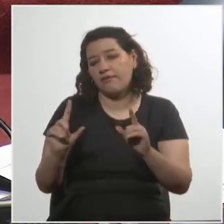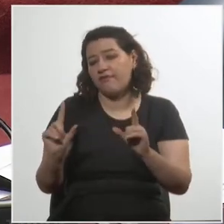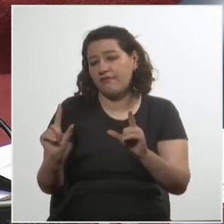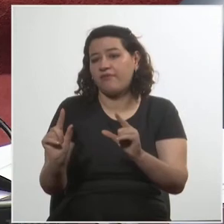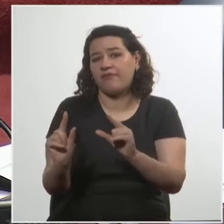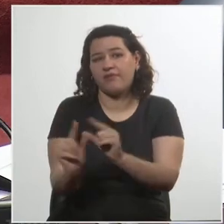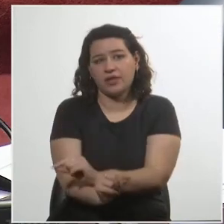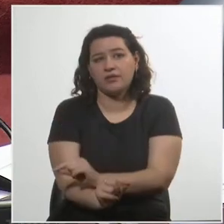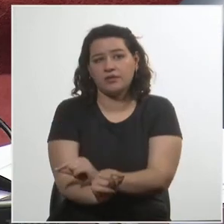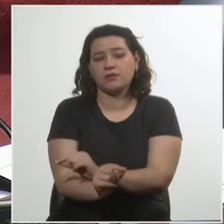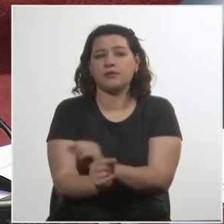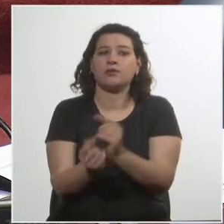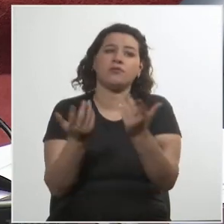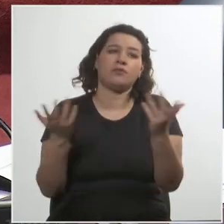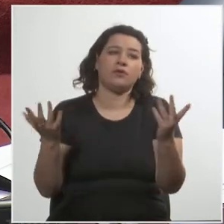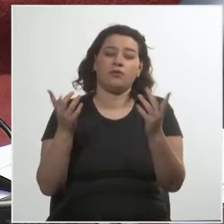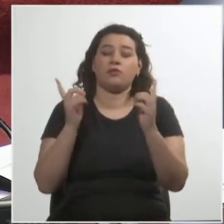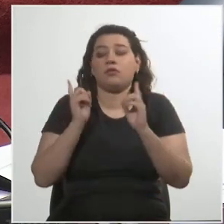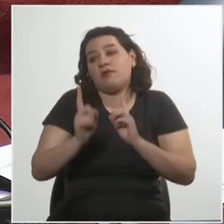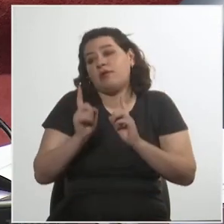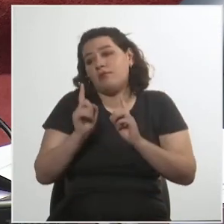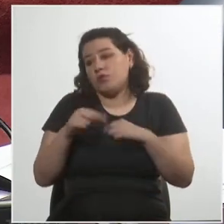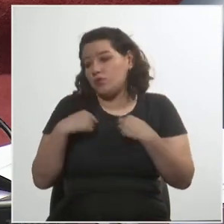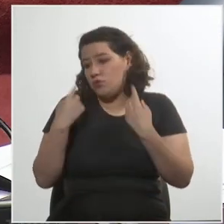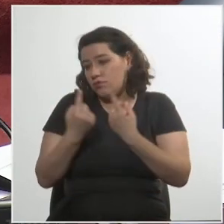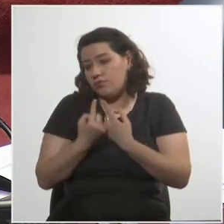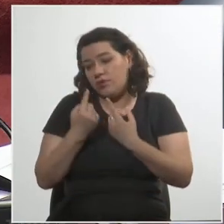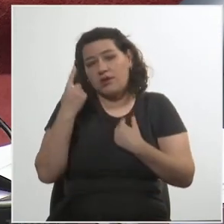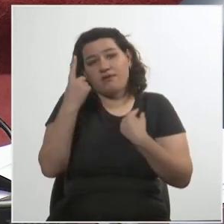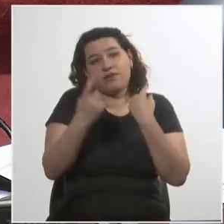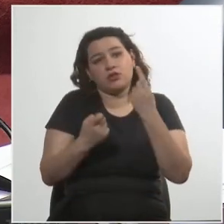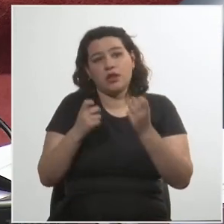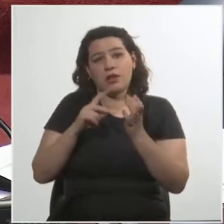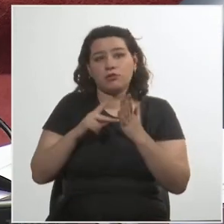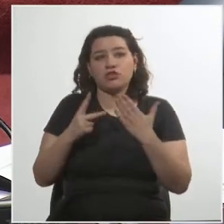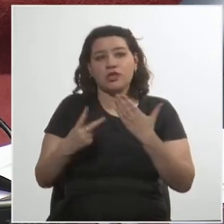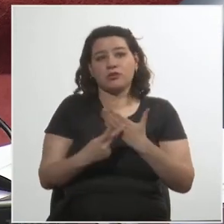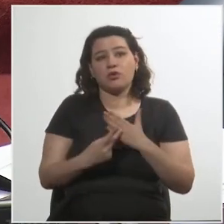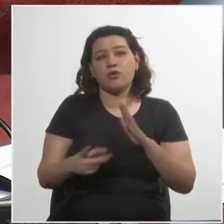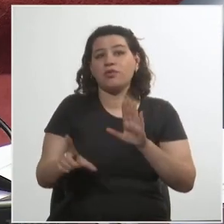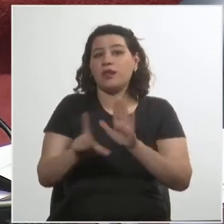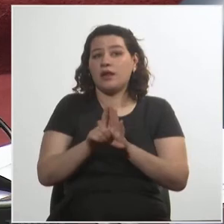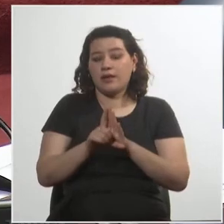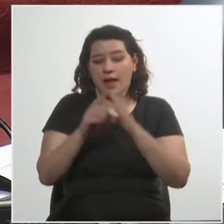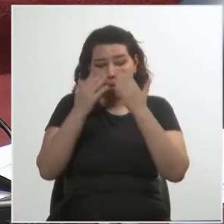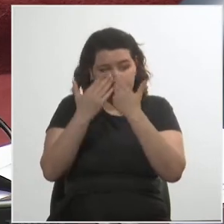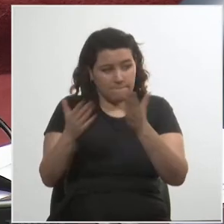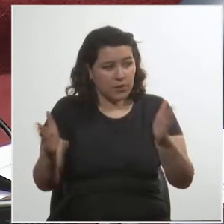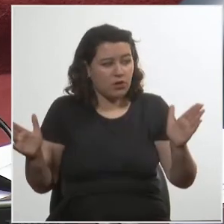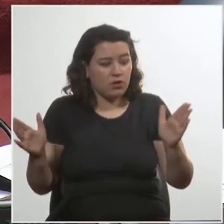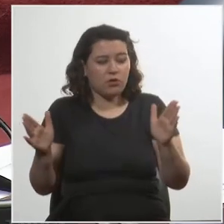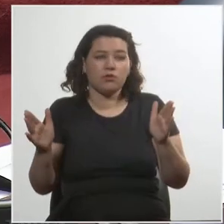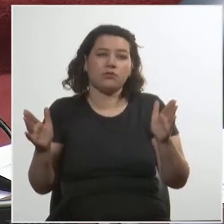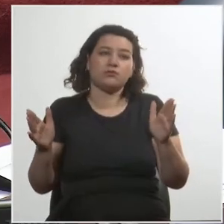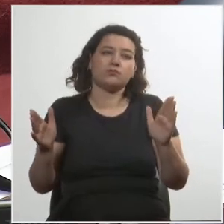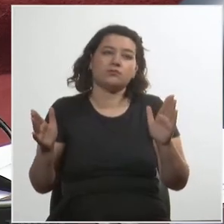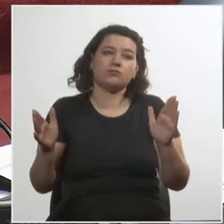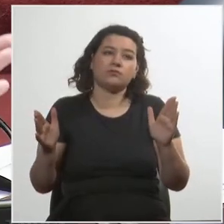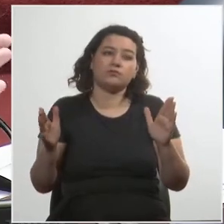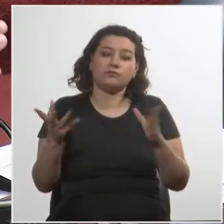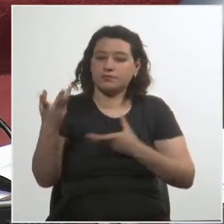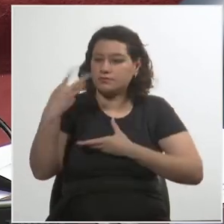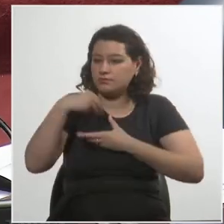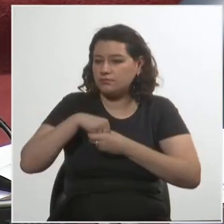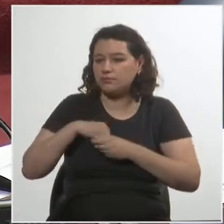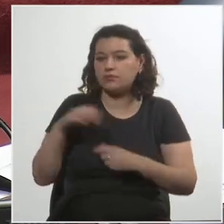yo creo que hay que reflexionar y este proyecto que es amplio que es abierto que